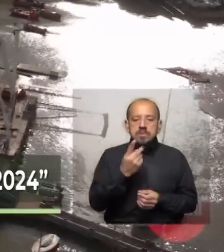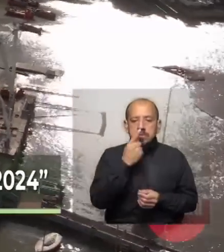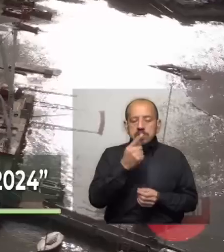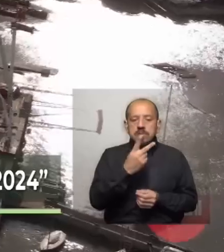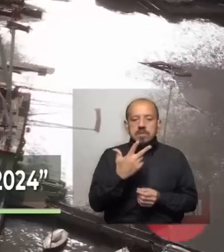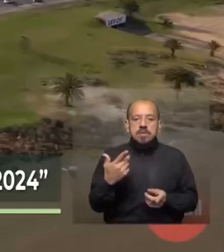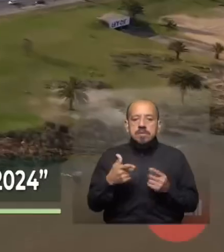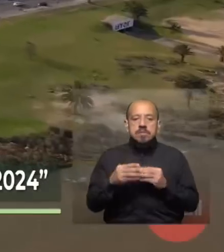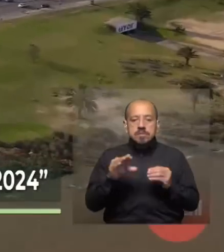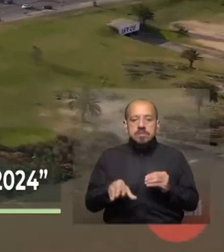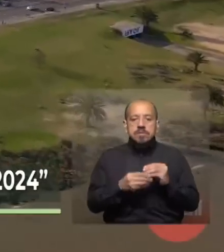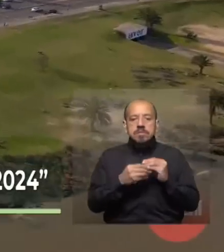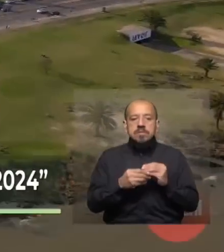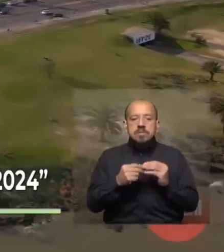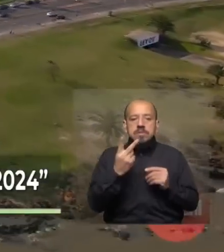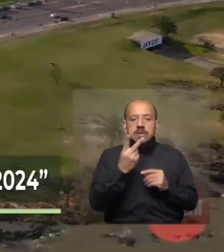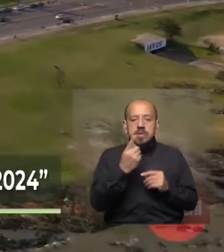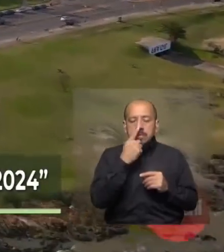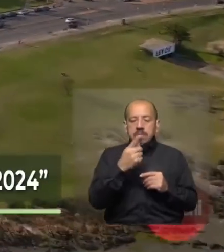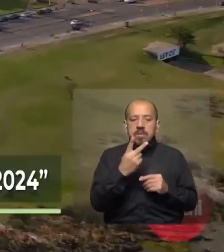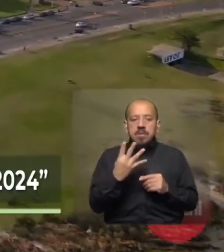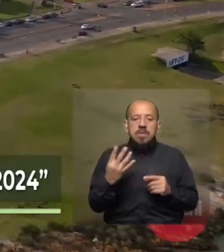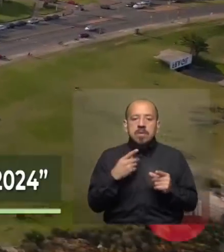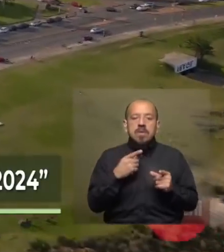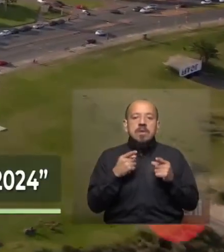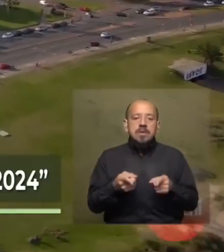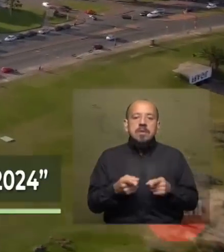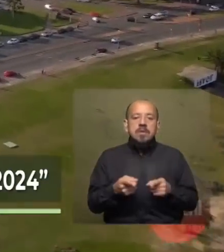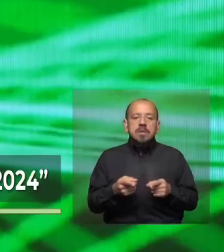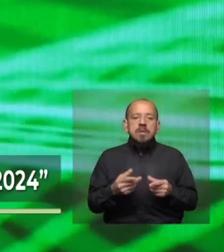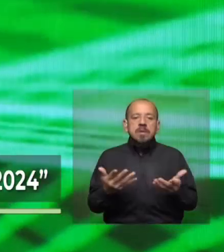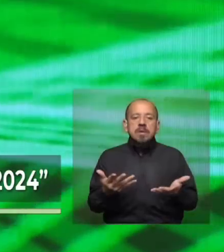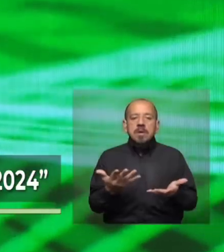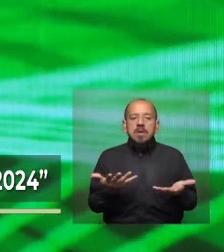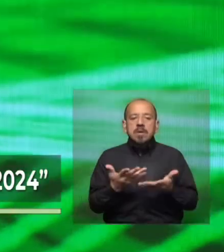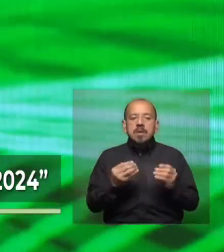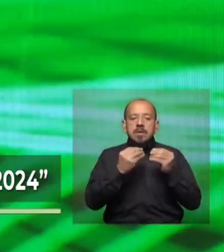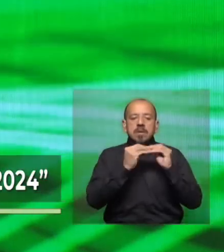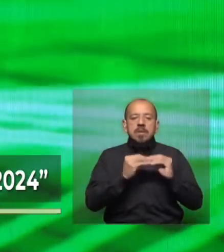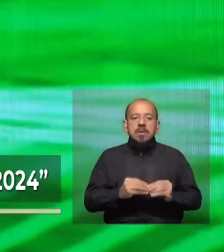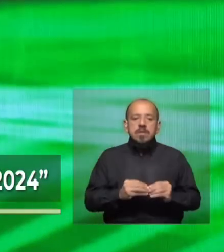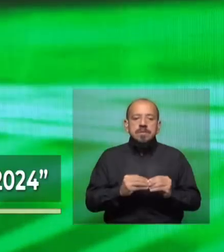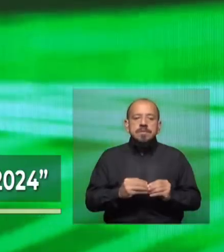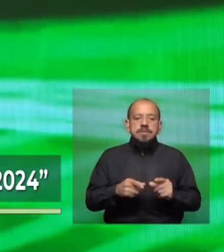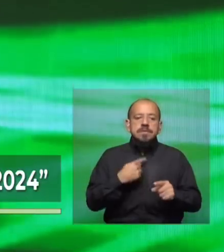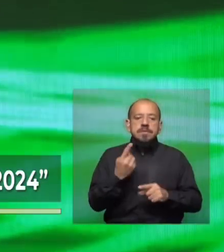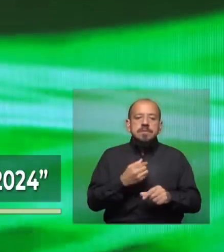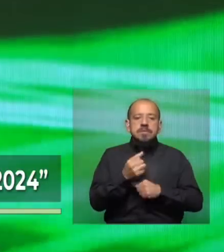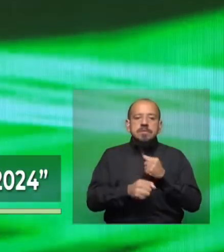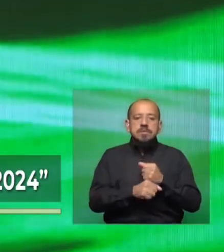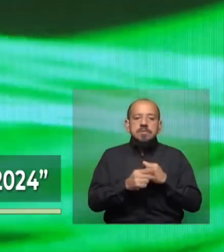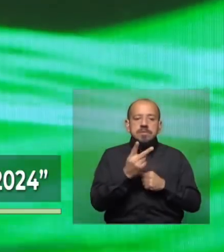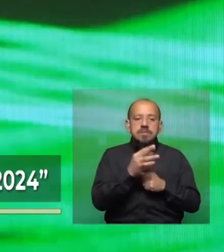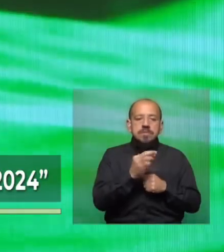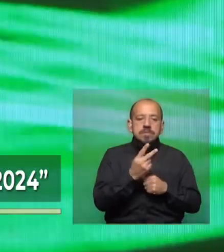poquito más pero no 1024 si damos un salto y ahí ya estamos en pleno armado del presupuesto del año que viene de 2024 y